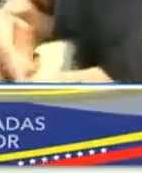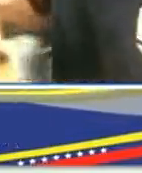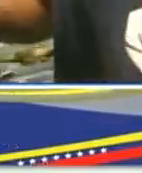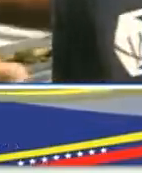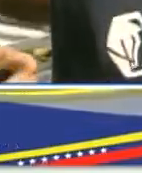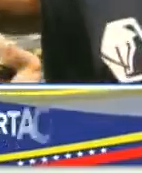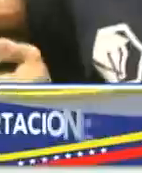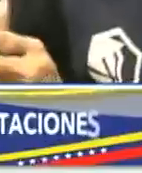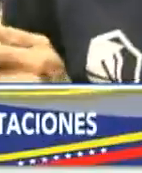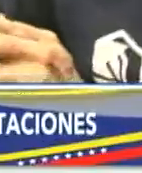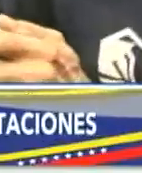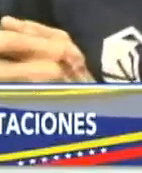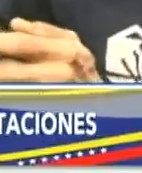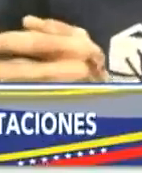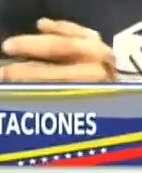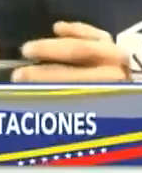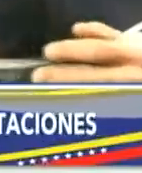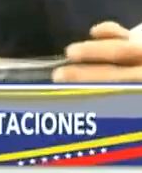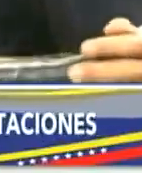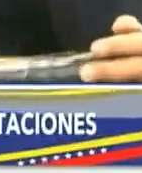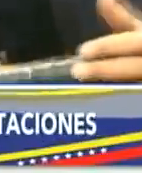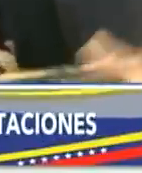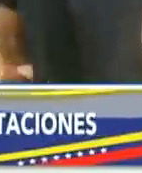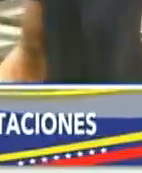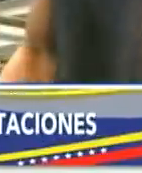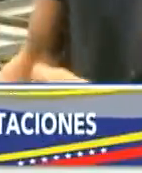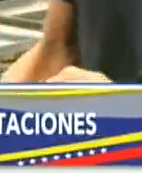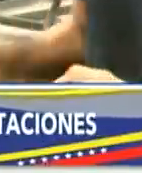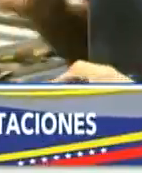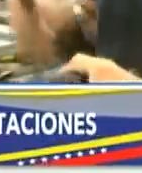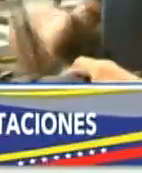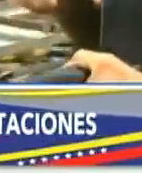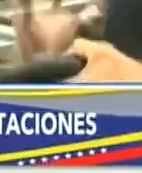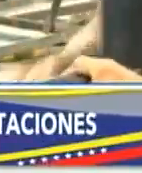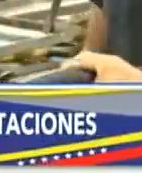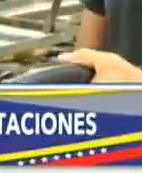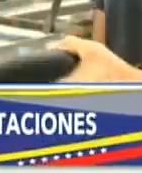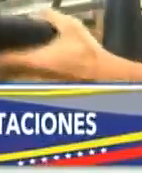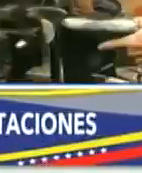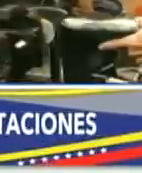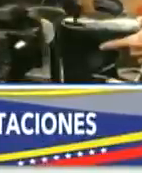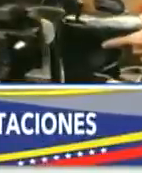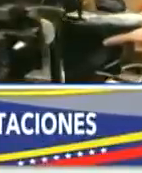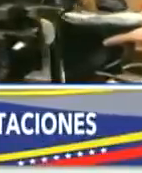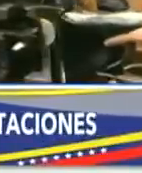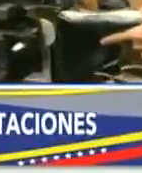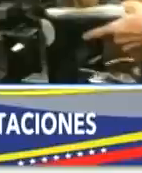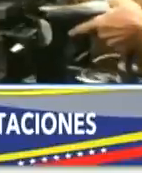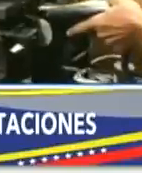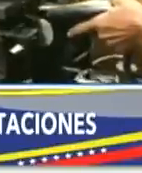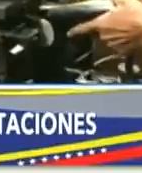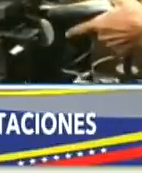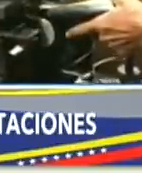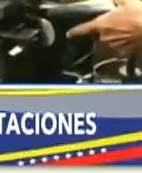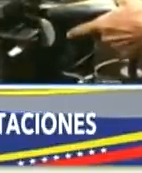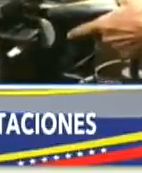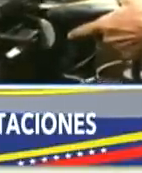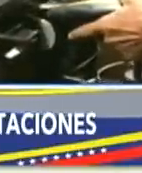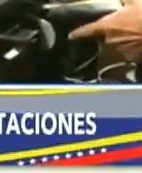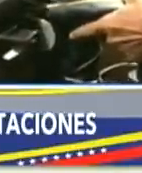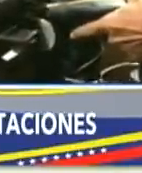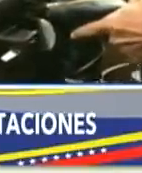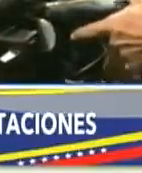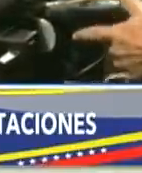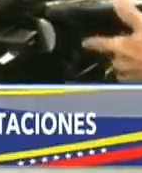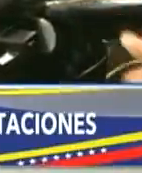Ahí suena. Va sonando exportaciones, sustitución de importaciones, ¿te suena? Me